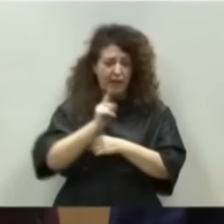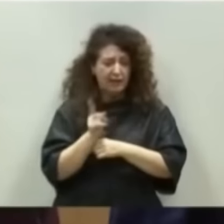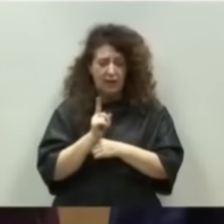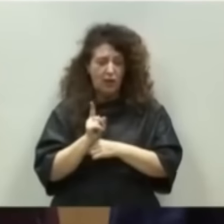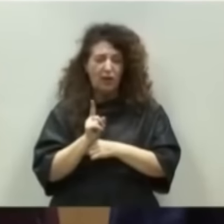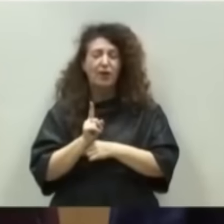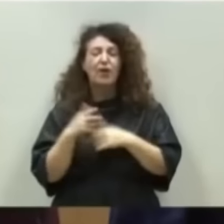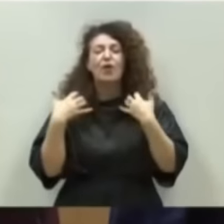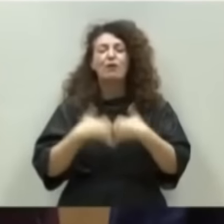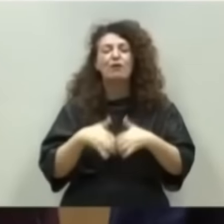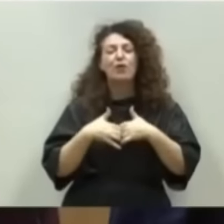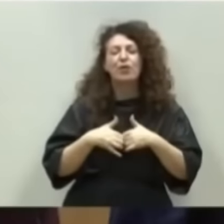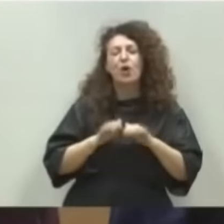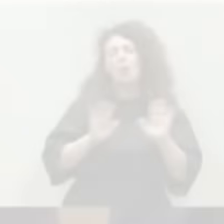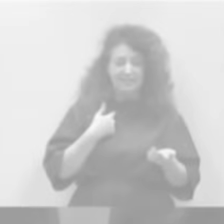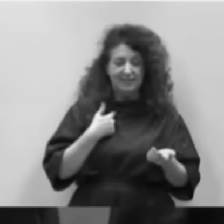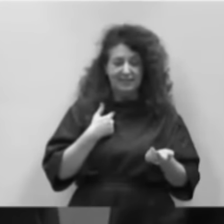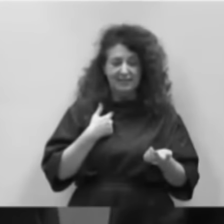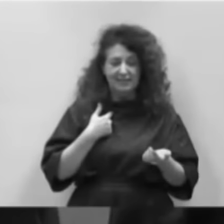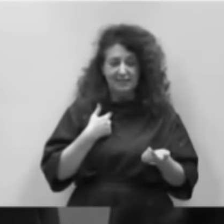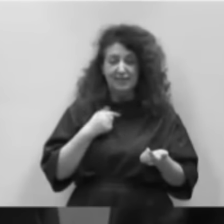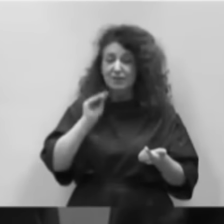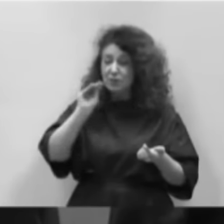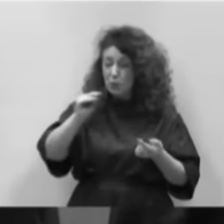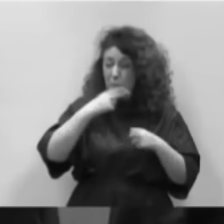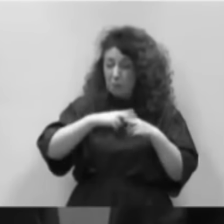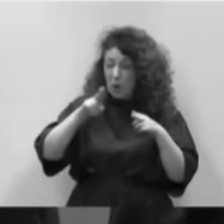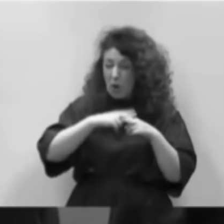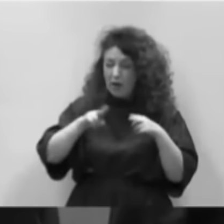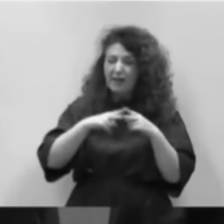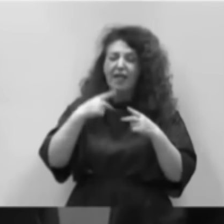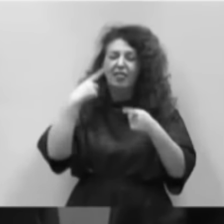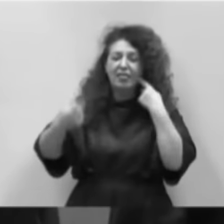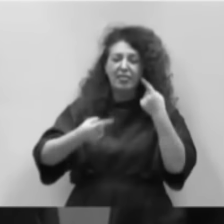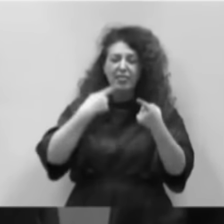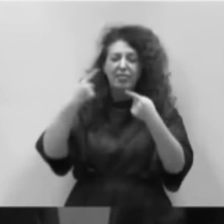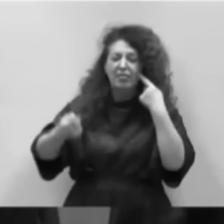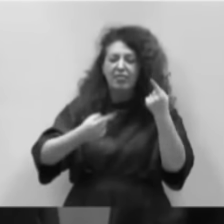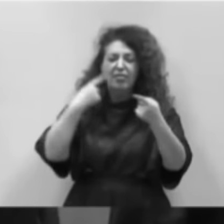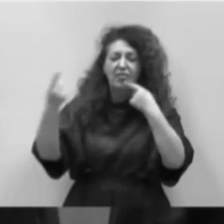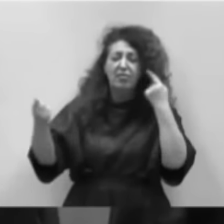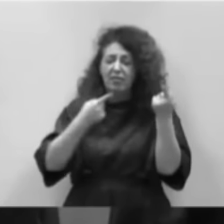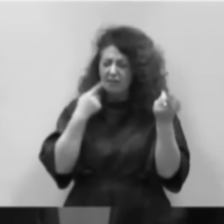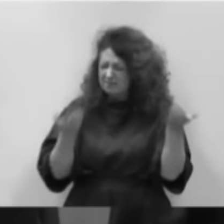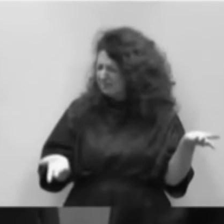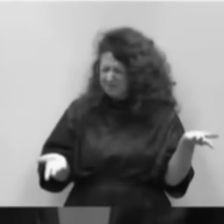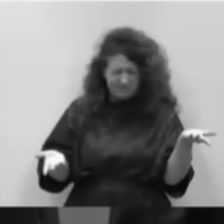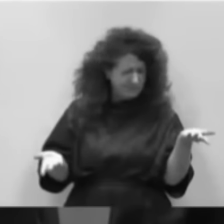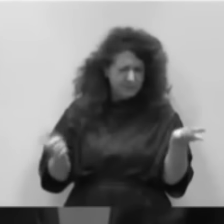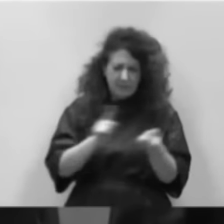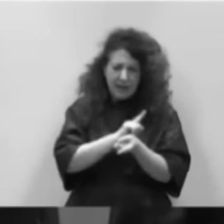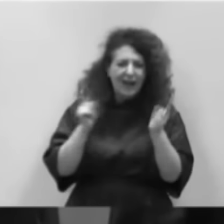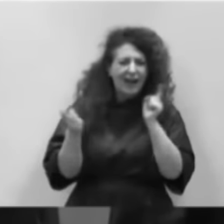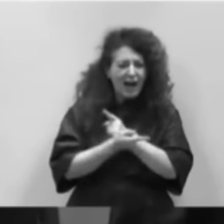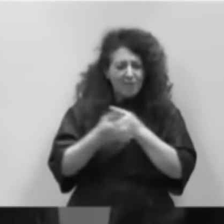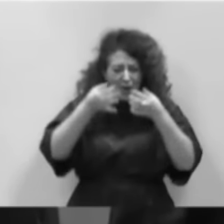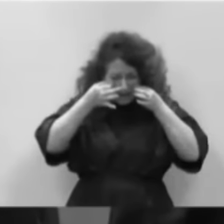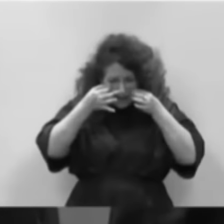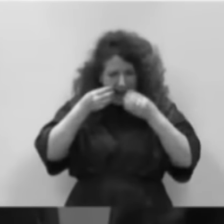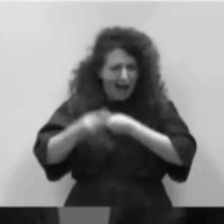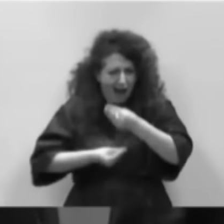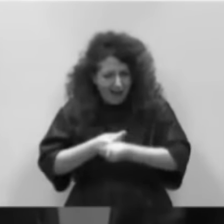funcionado solo en parte. Su política de hablar y hablar y hablar se tiene que cambiar en política de